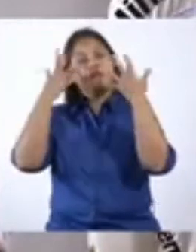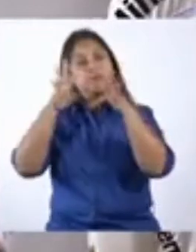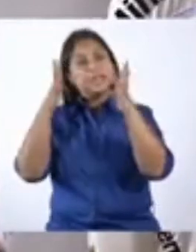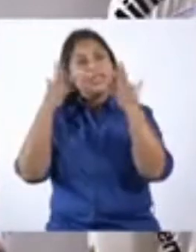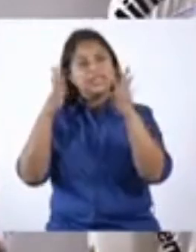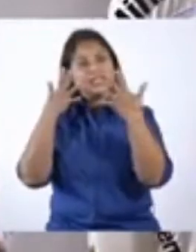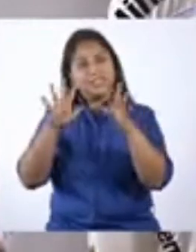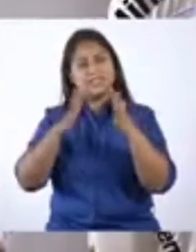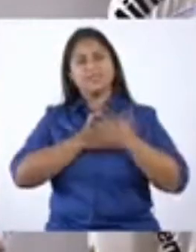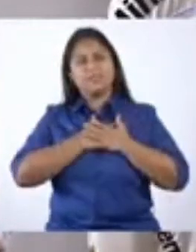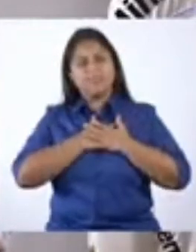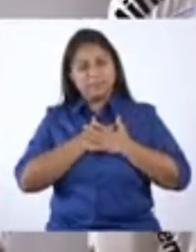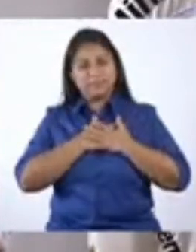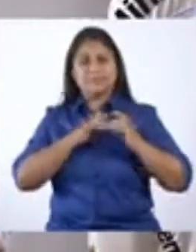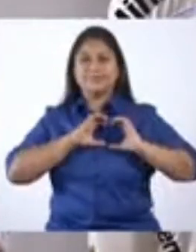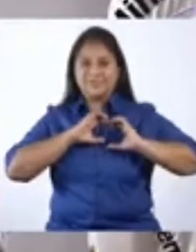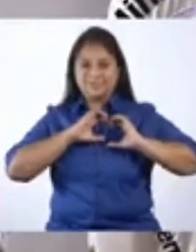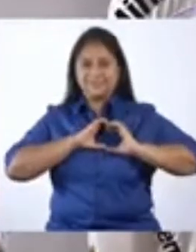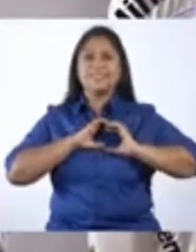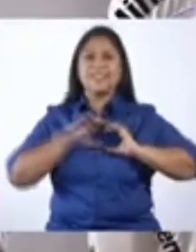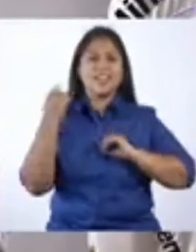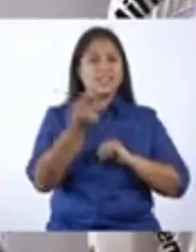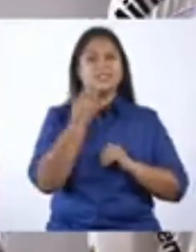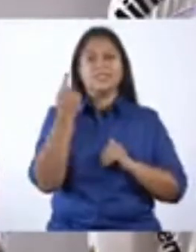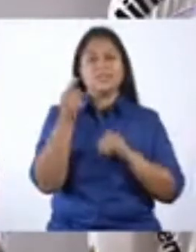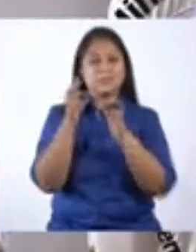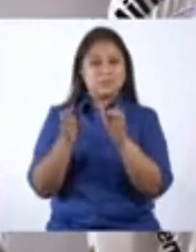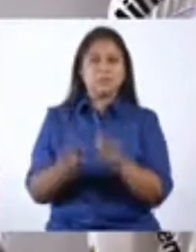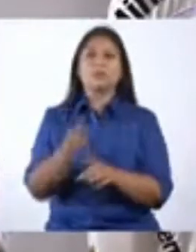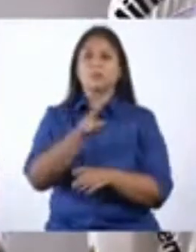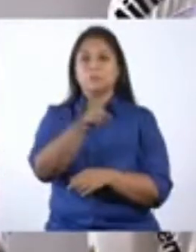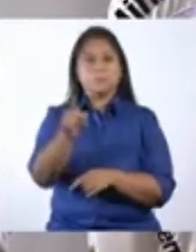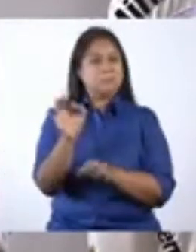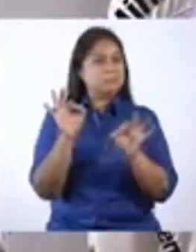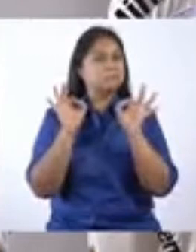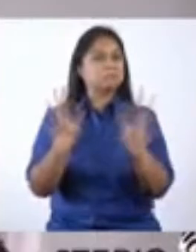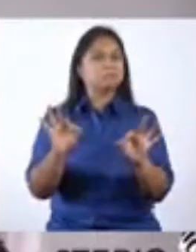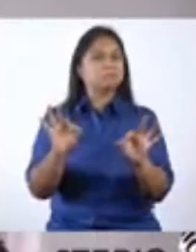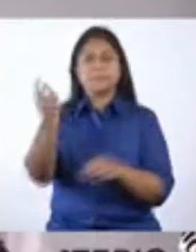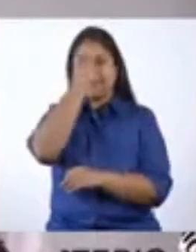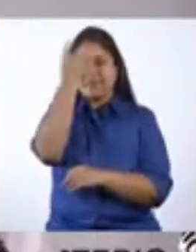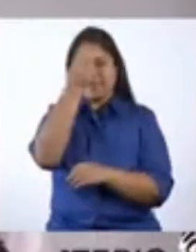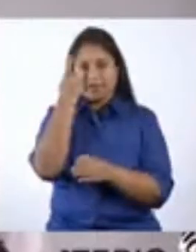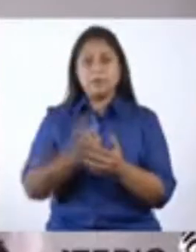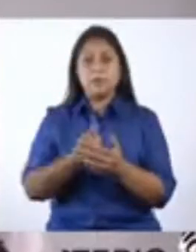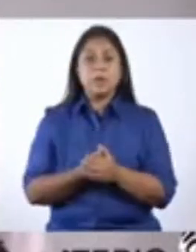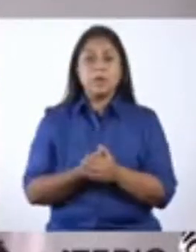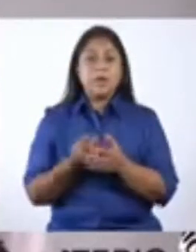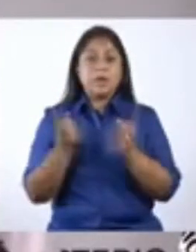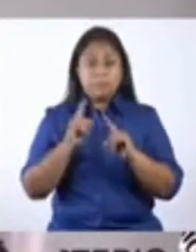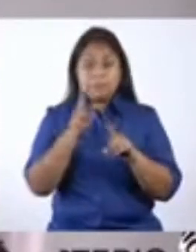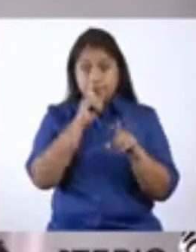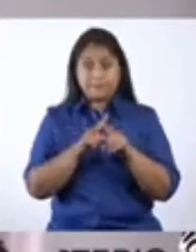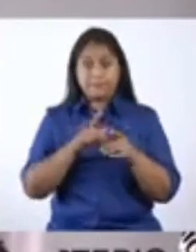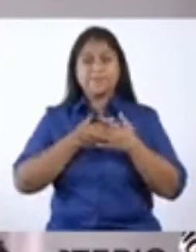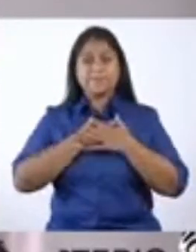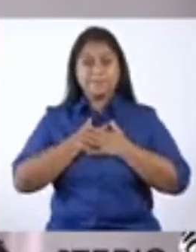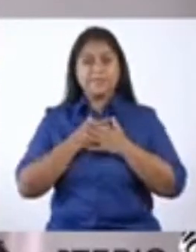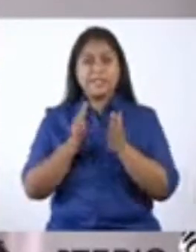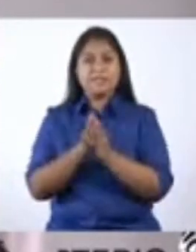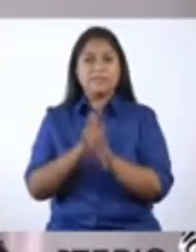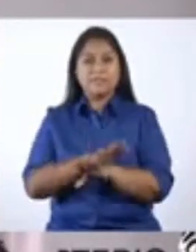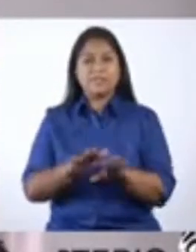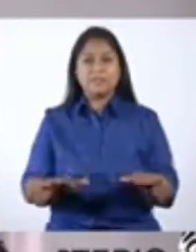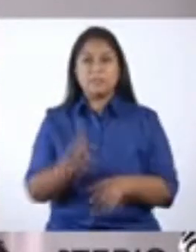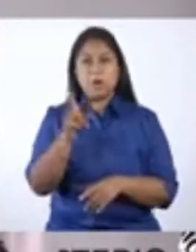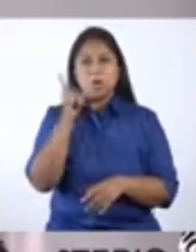de todo corazón a todo el personal médico por su excelente labor. Pero también lamentamos el fallecimiento de un